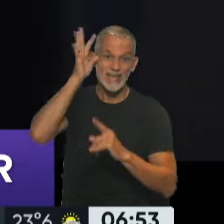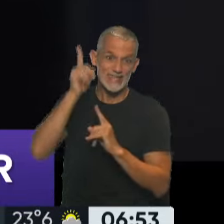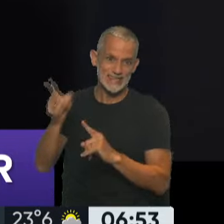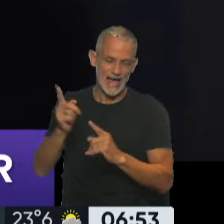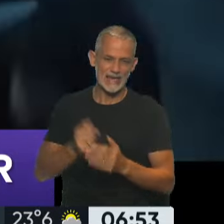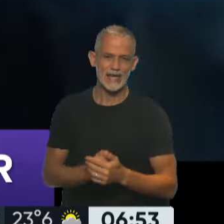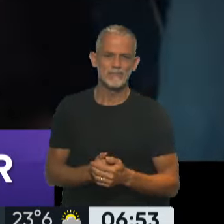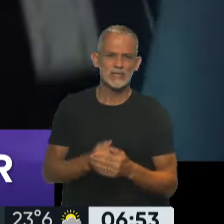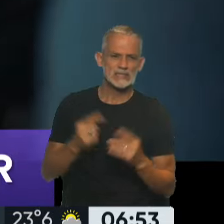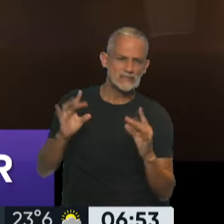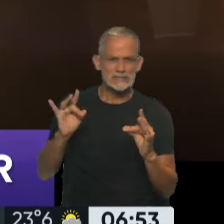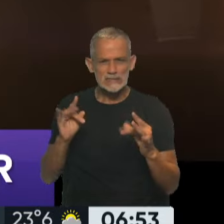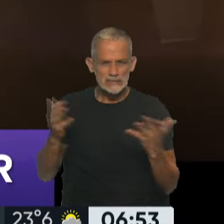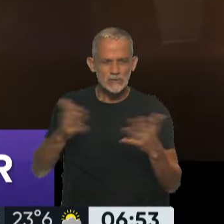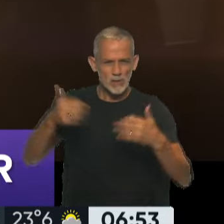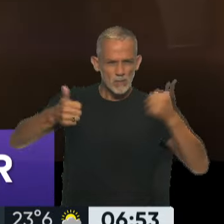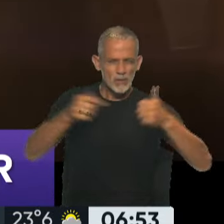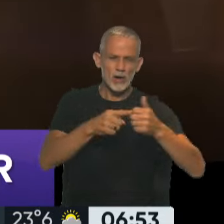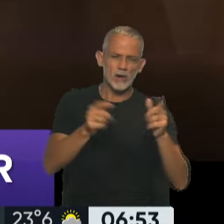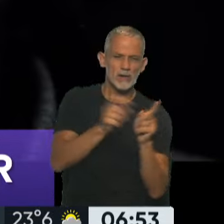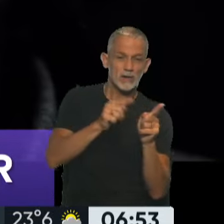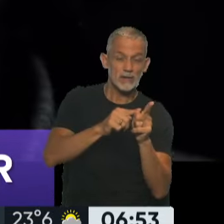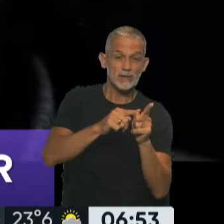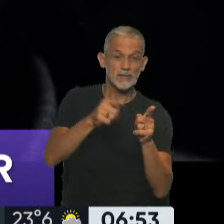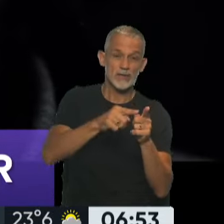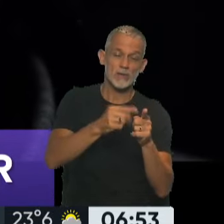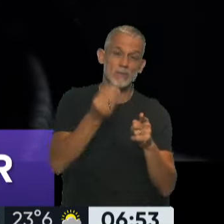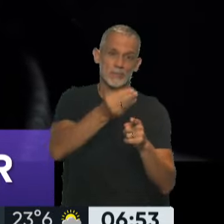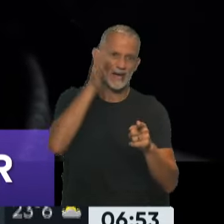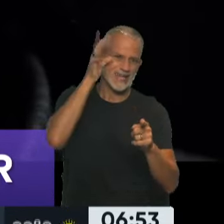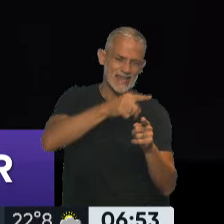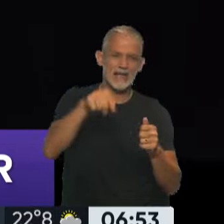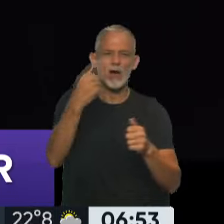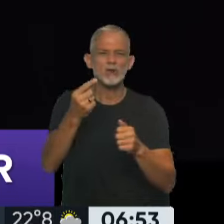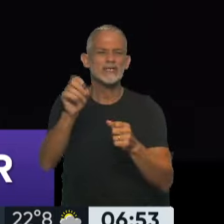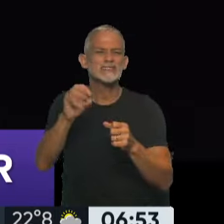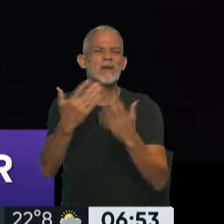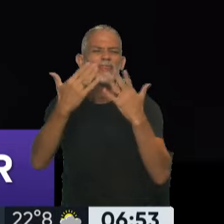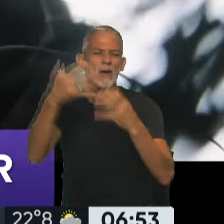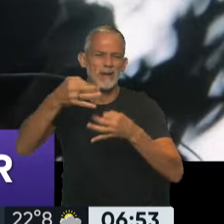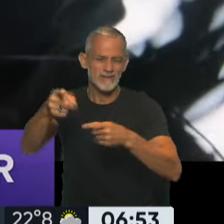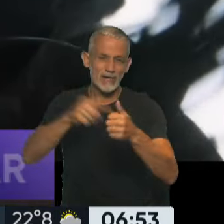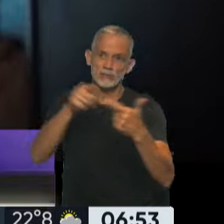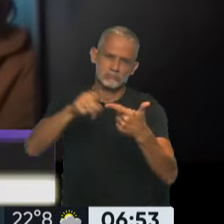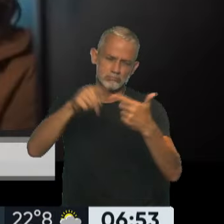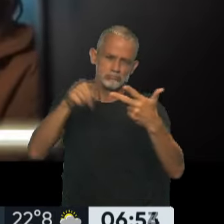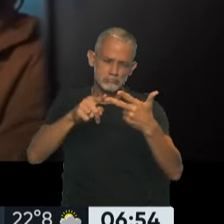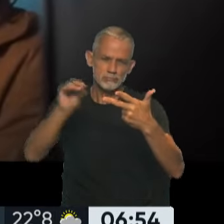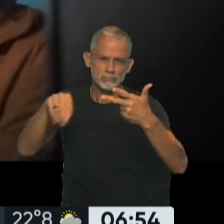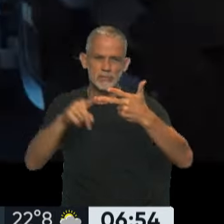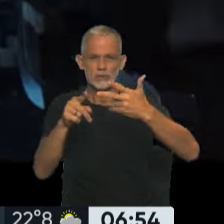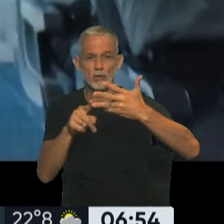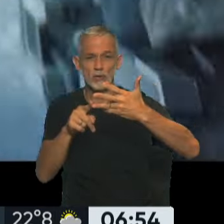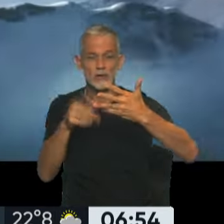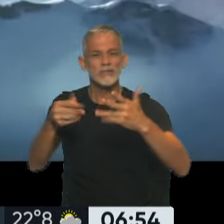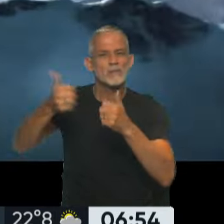una dura pelea con Yo Capitán, película de Matteo Garrone, que representa Italia. Días Perfectos, gran película de Wim Wenders, que estará compitiendo